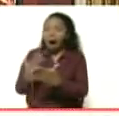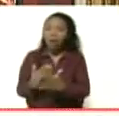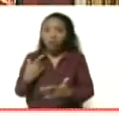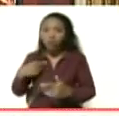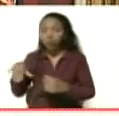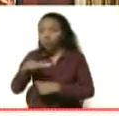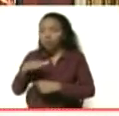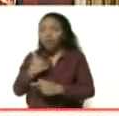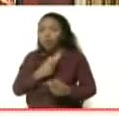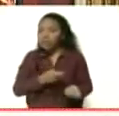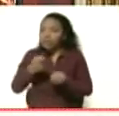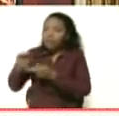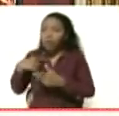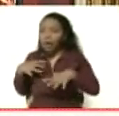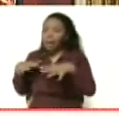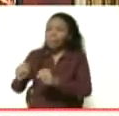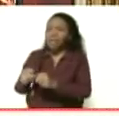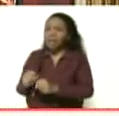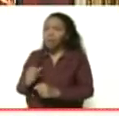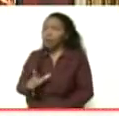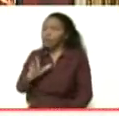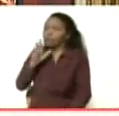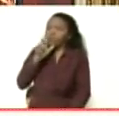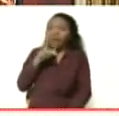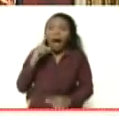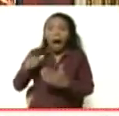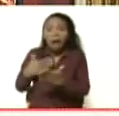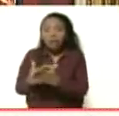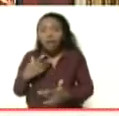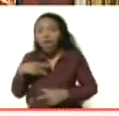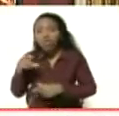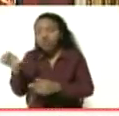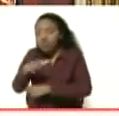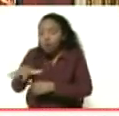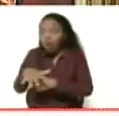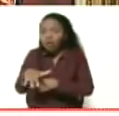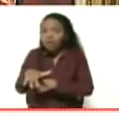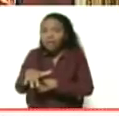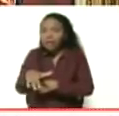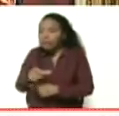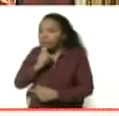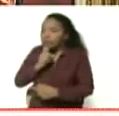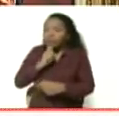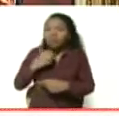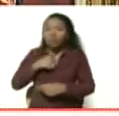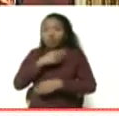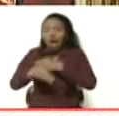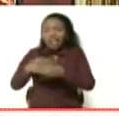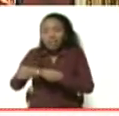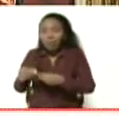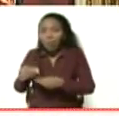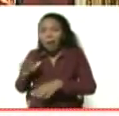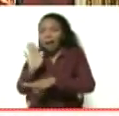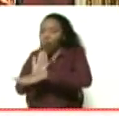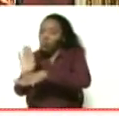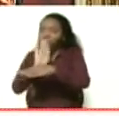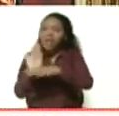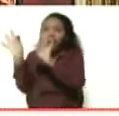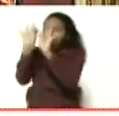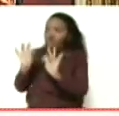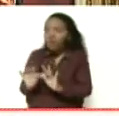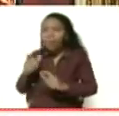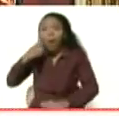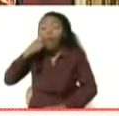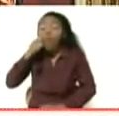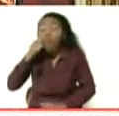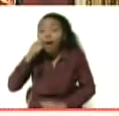están llevando un capitalismo salvaje? ¿Hasta dónde nos han llevado? ¿Y qué debemos hacer para preservar el modelo